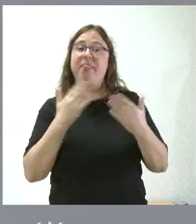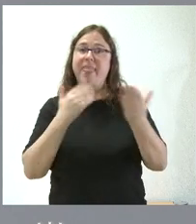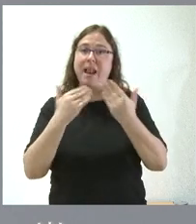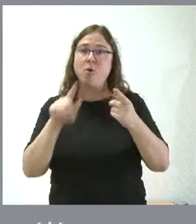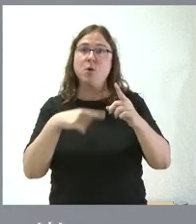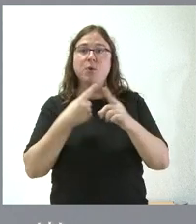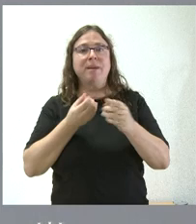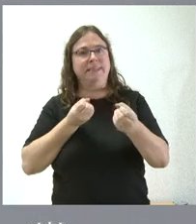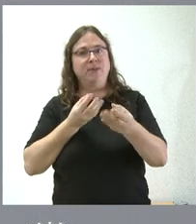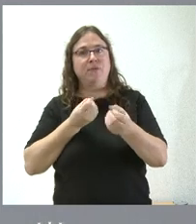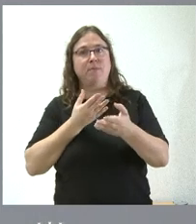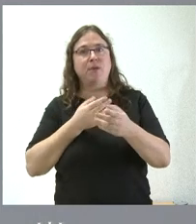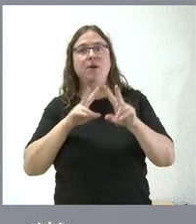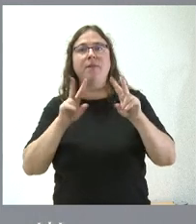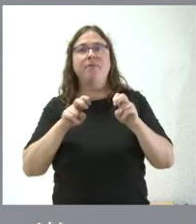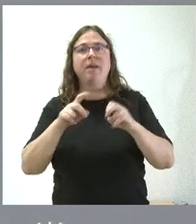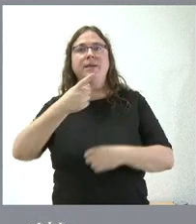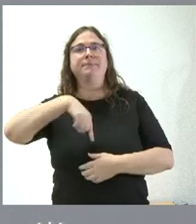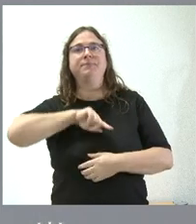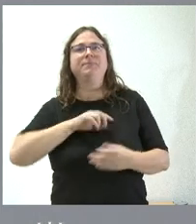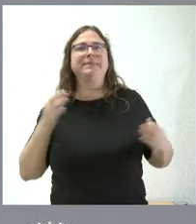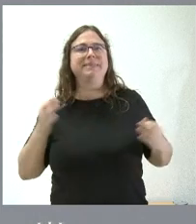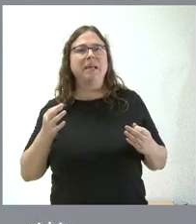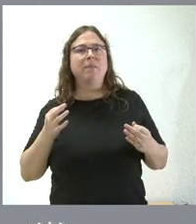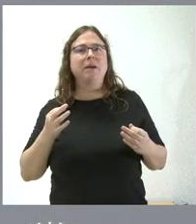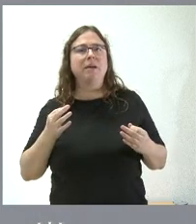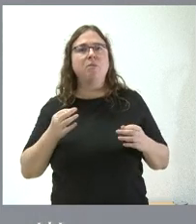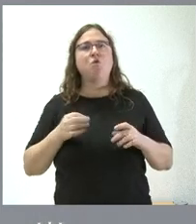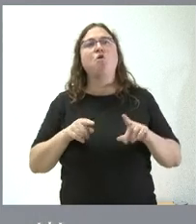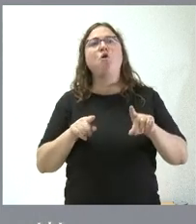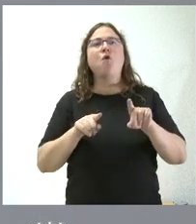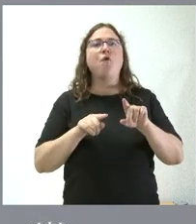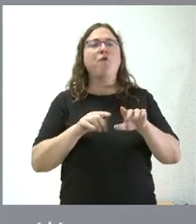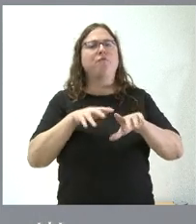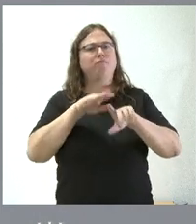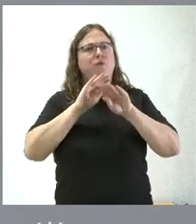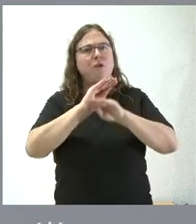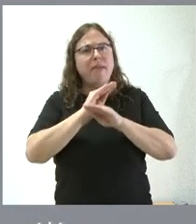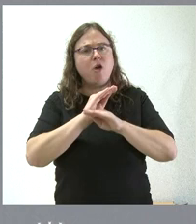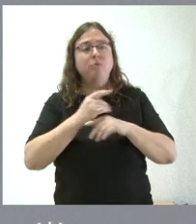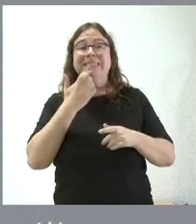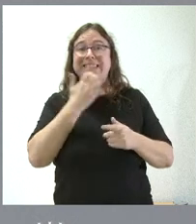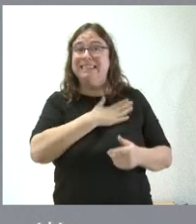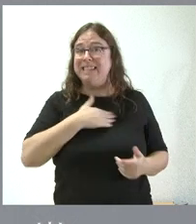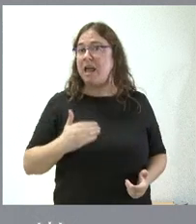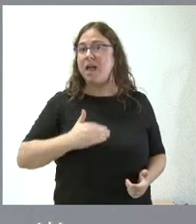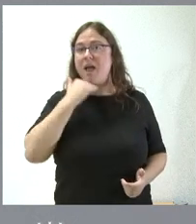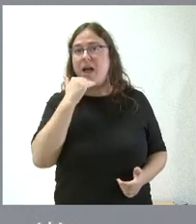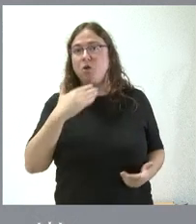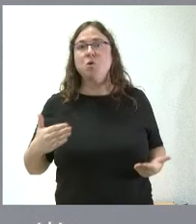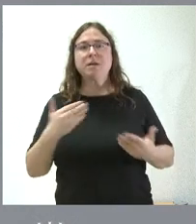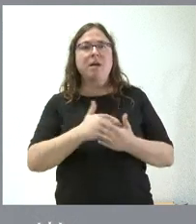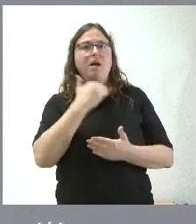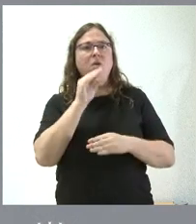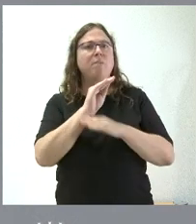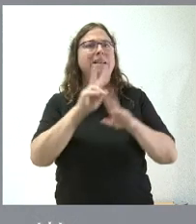también mesas de información son asuntos sobre los que hay que encauzar información circular información todo aquel que quiera aportar algo todo aquel que quiera tener información